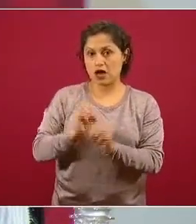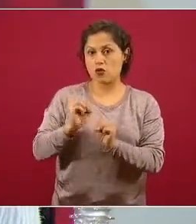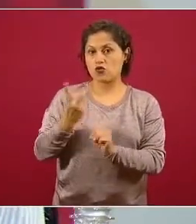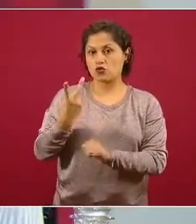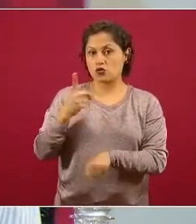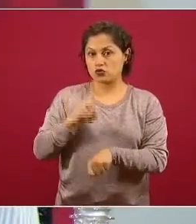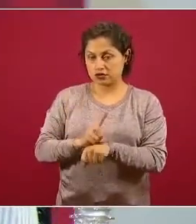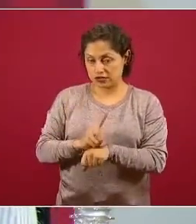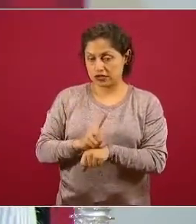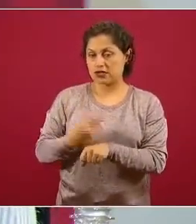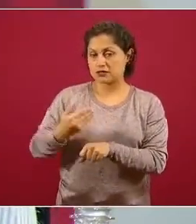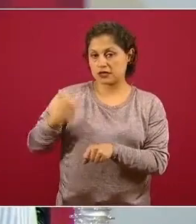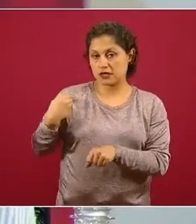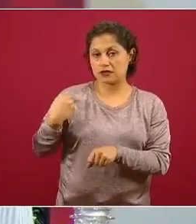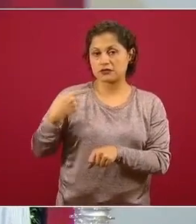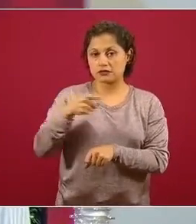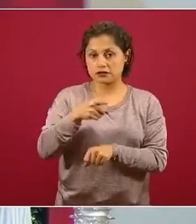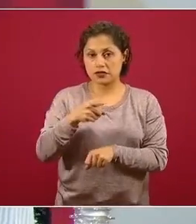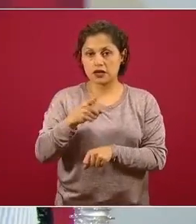es necesario